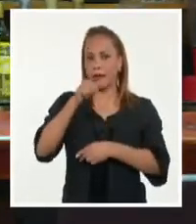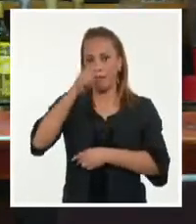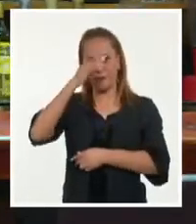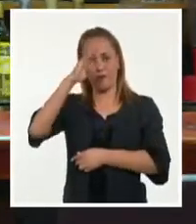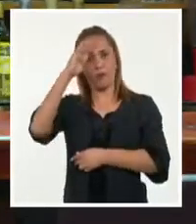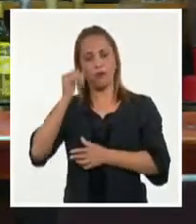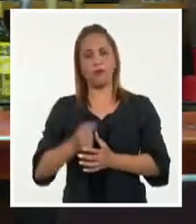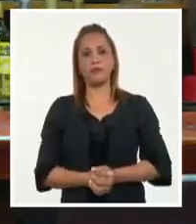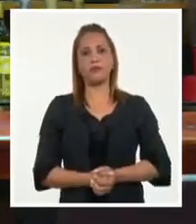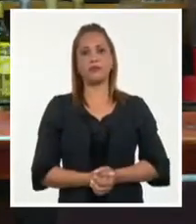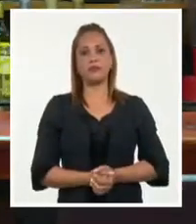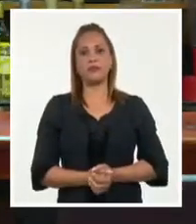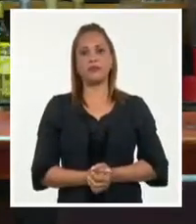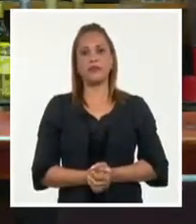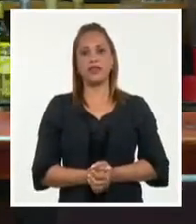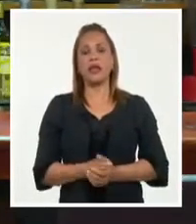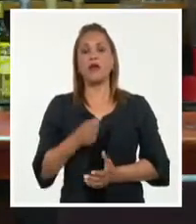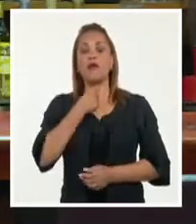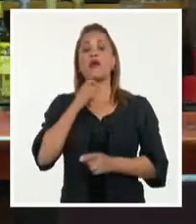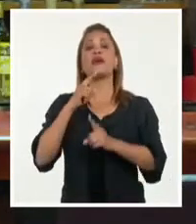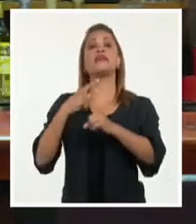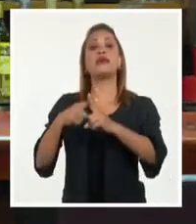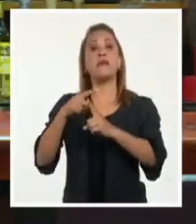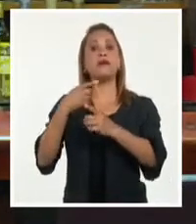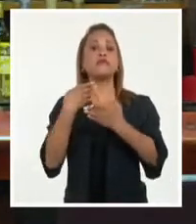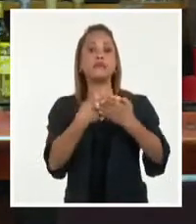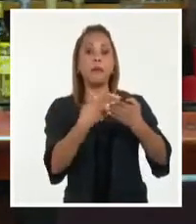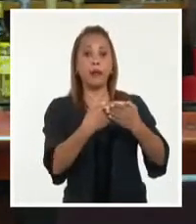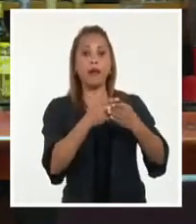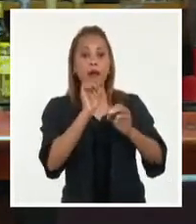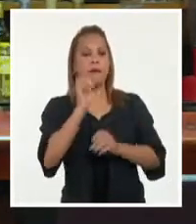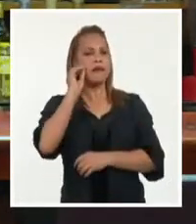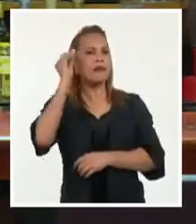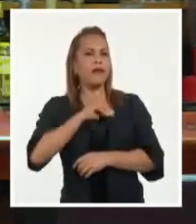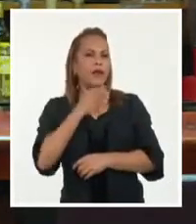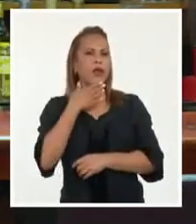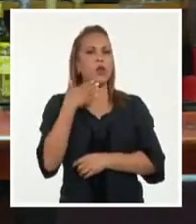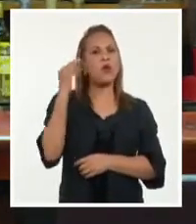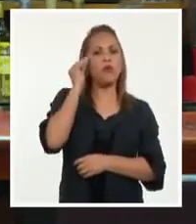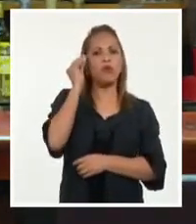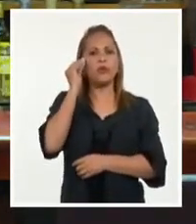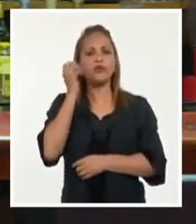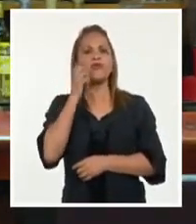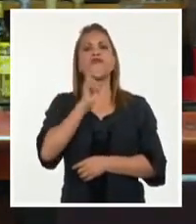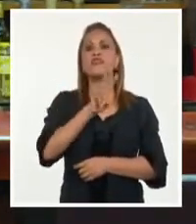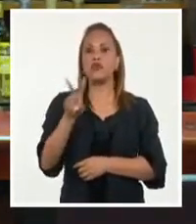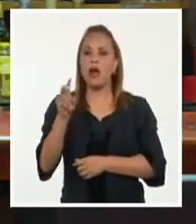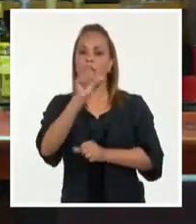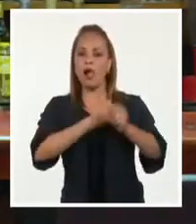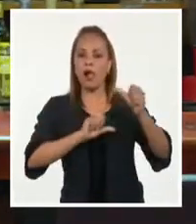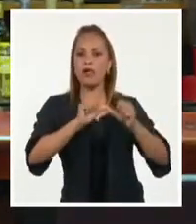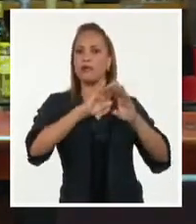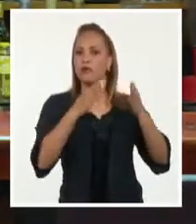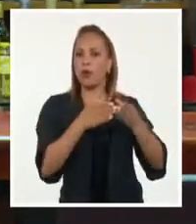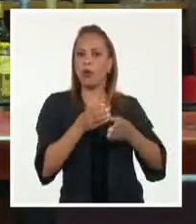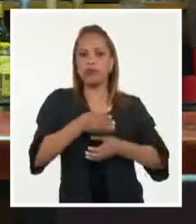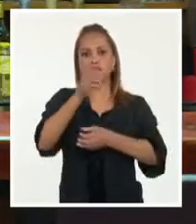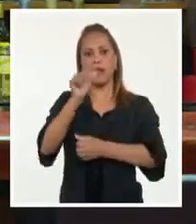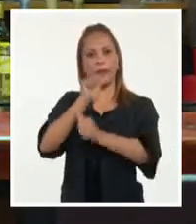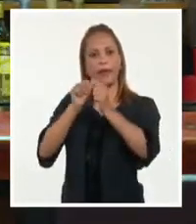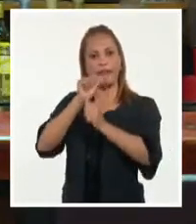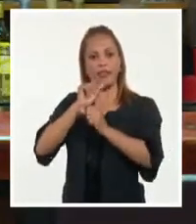va a haber unos exámenes para valorar el conocimiento tanto visual como de cata de los de los bar más y ahí vamos a hacer